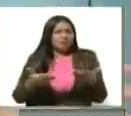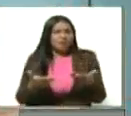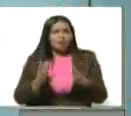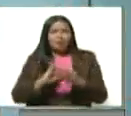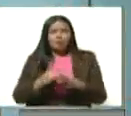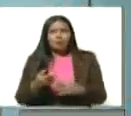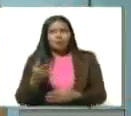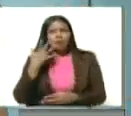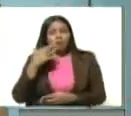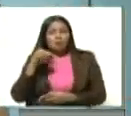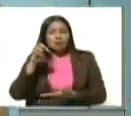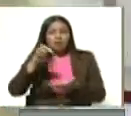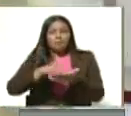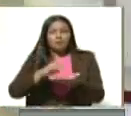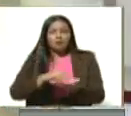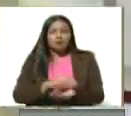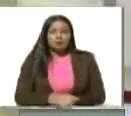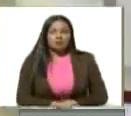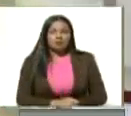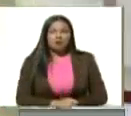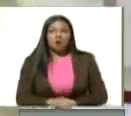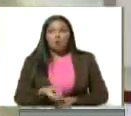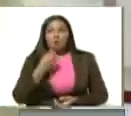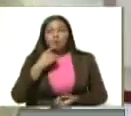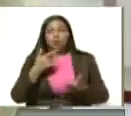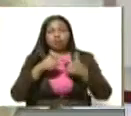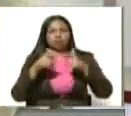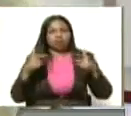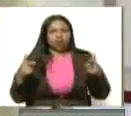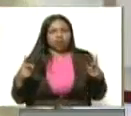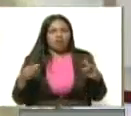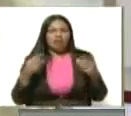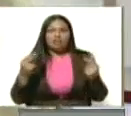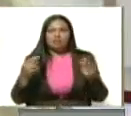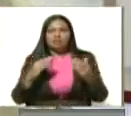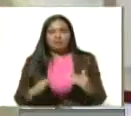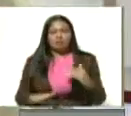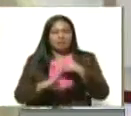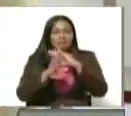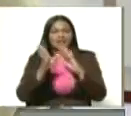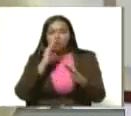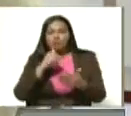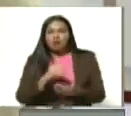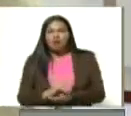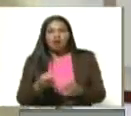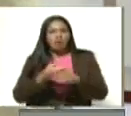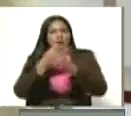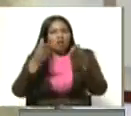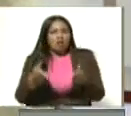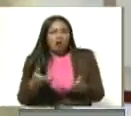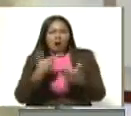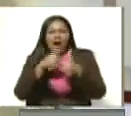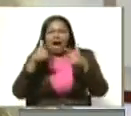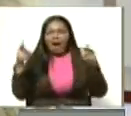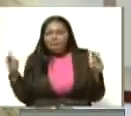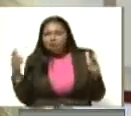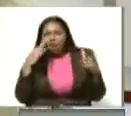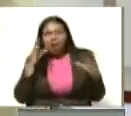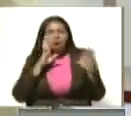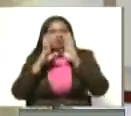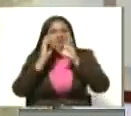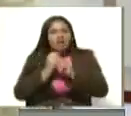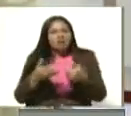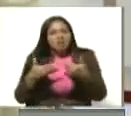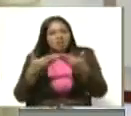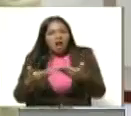en este caso en el Estado Miranda? Bueno, es muy amplia su acción. No tenemos limitante. El gobernador ha sido muy amplio en la confianza